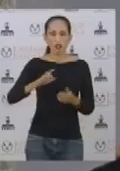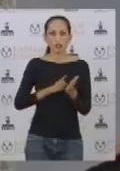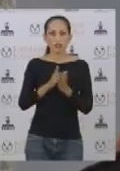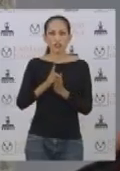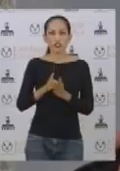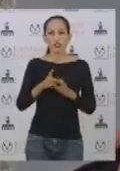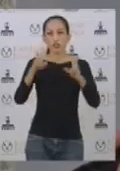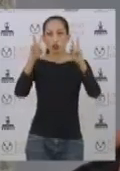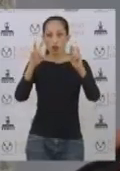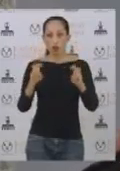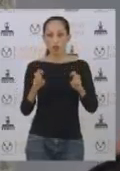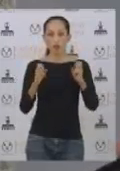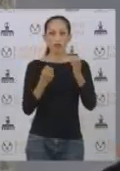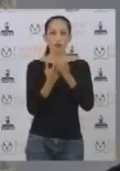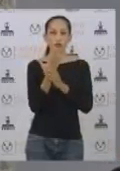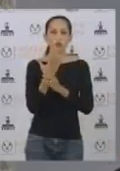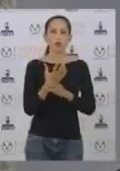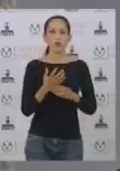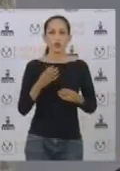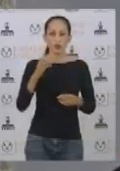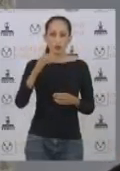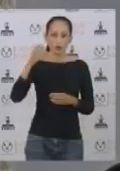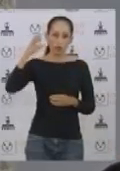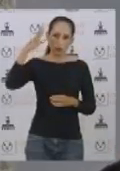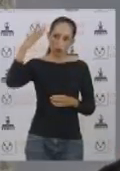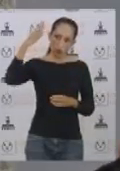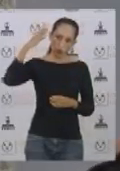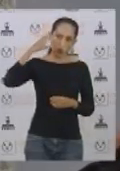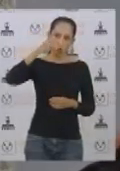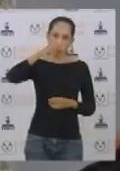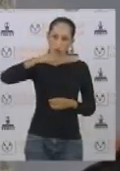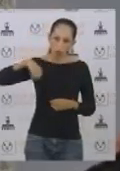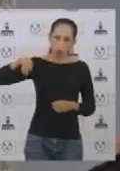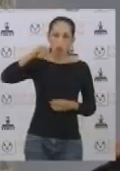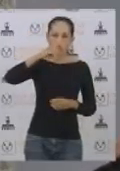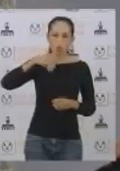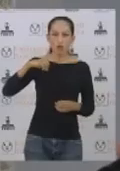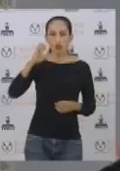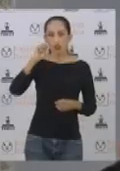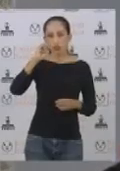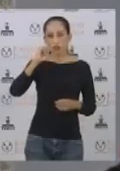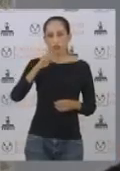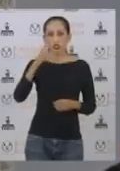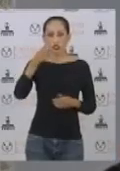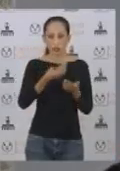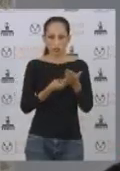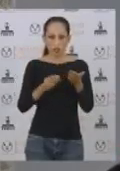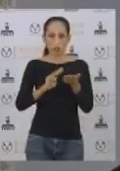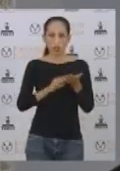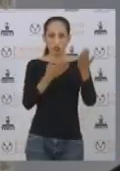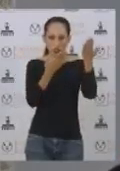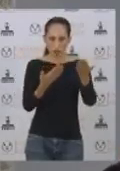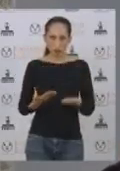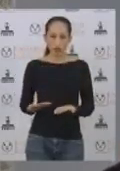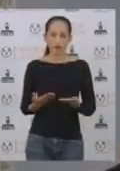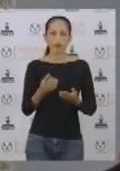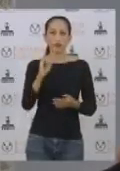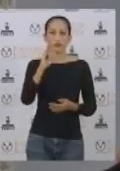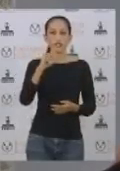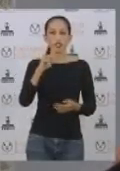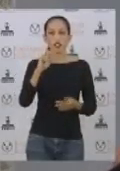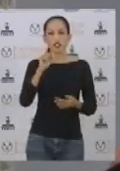60 vueltas al sol del escritor Carlos Acosta, que viene a acompañarnos de Ciudad Mante, viene a presentar su libro. Es un libro editado por el